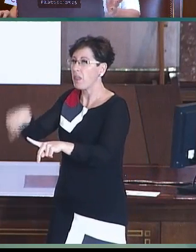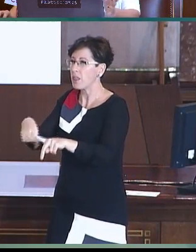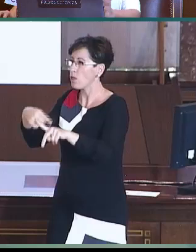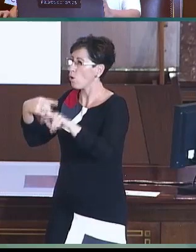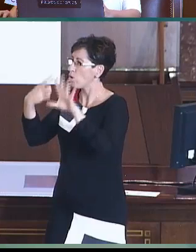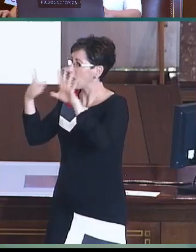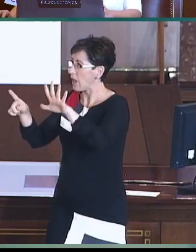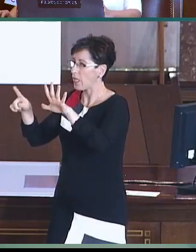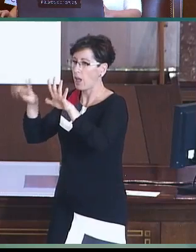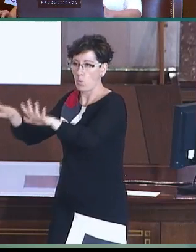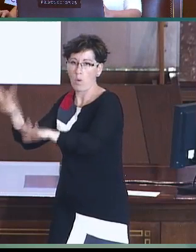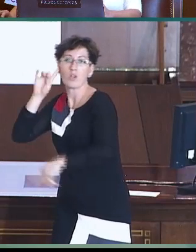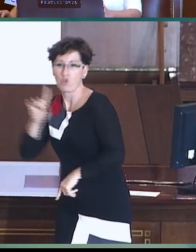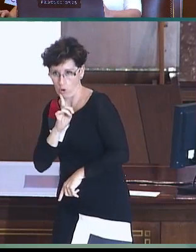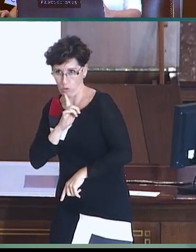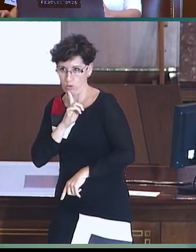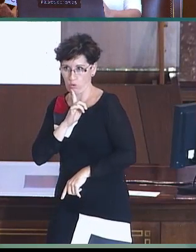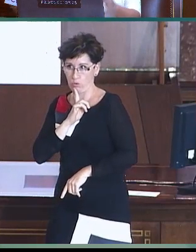169 sordos.